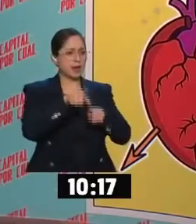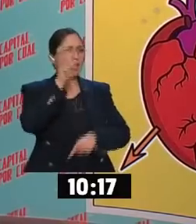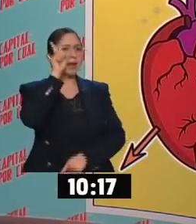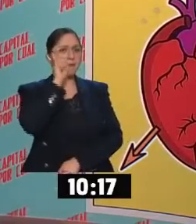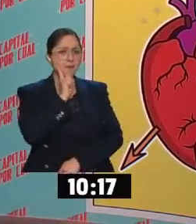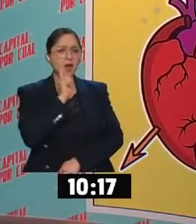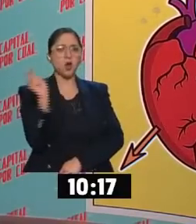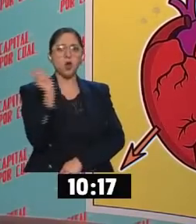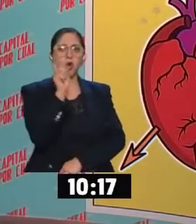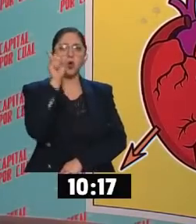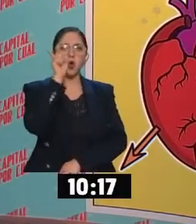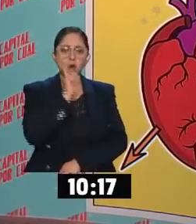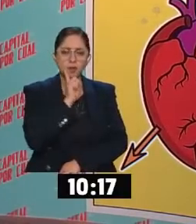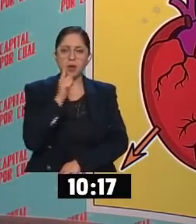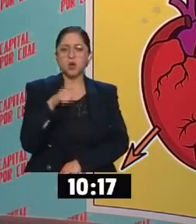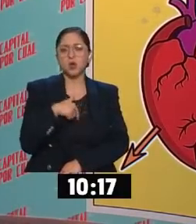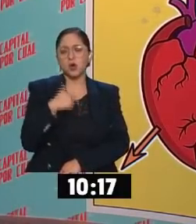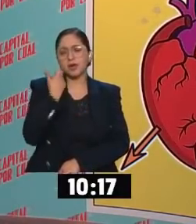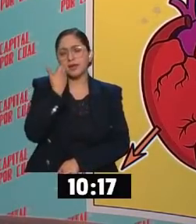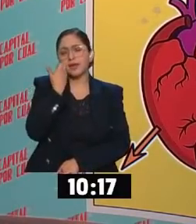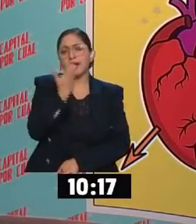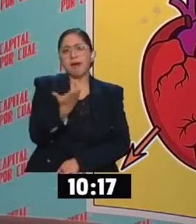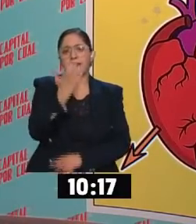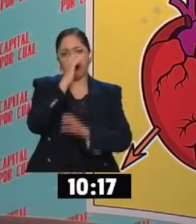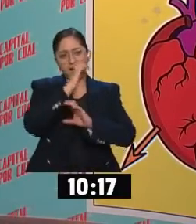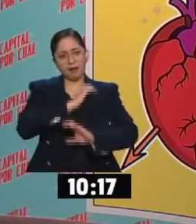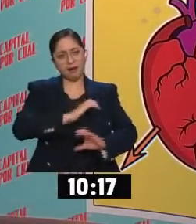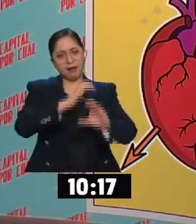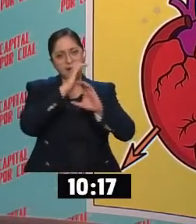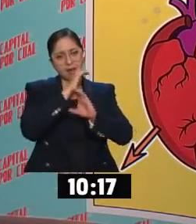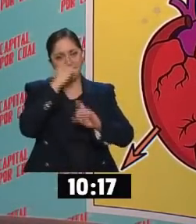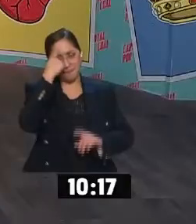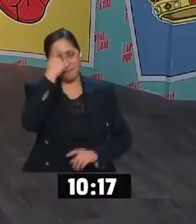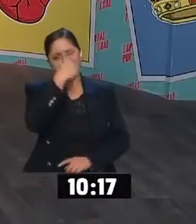a ella, a mi hermana.